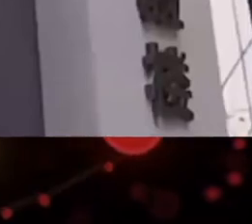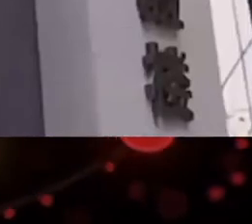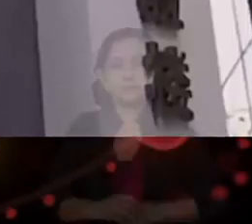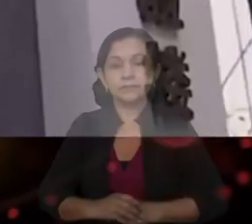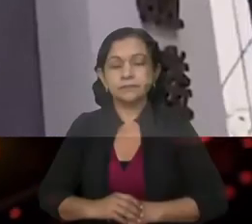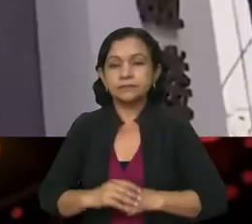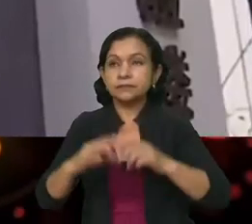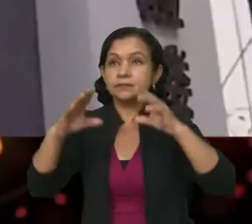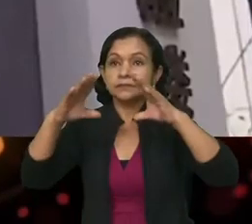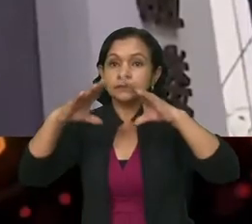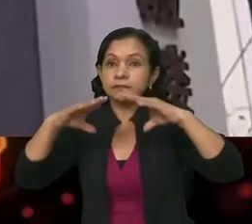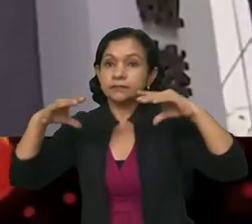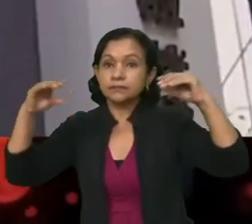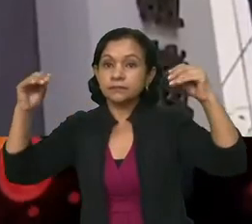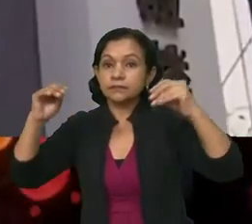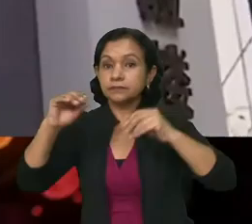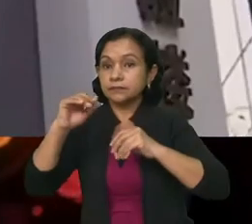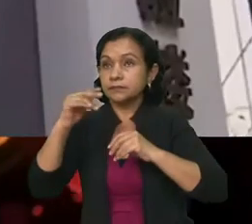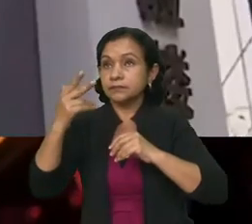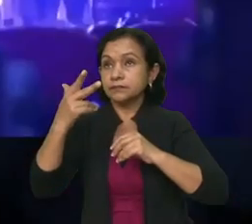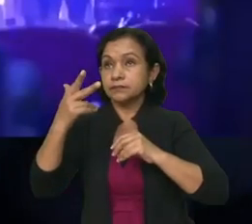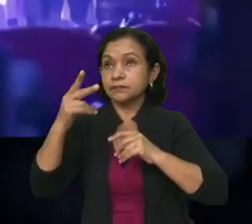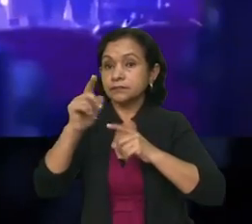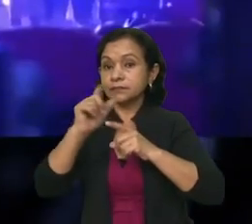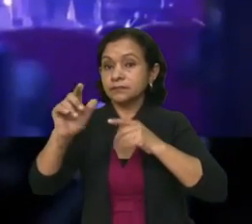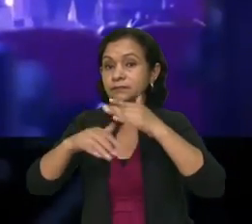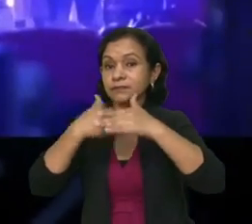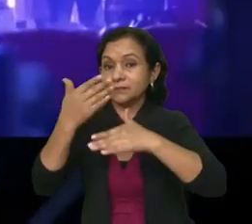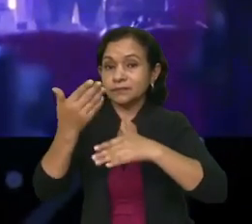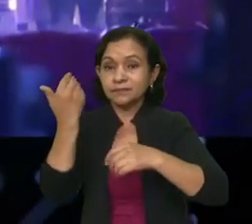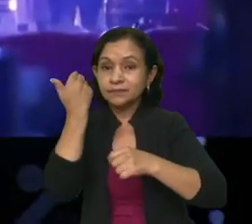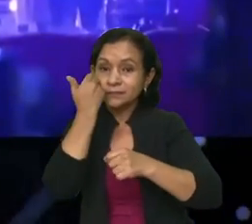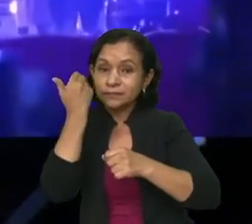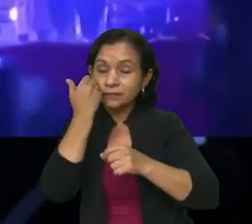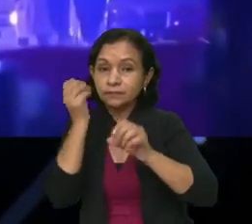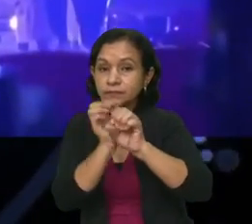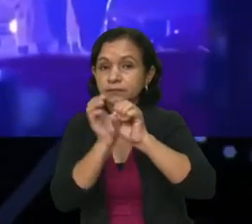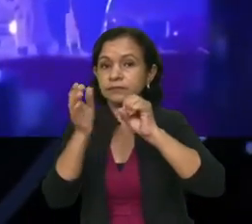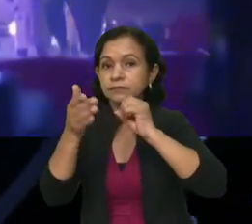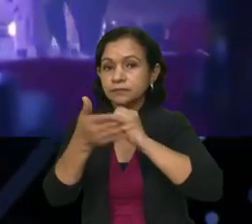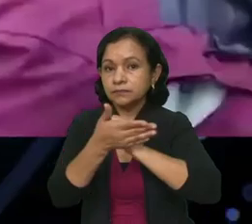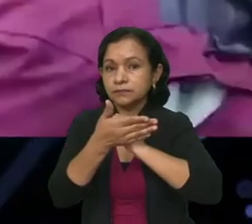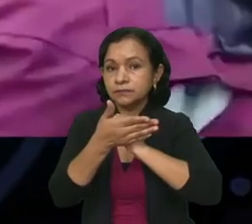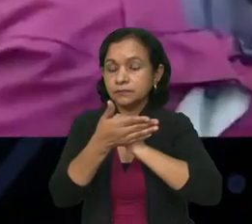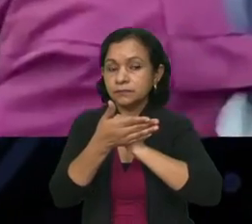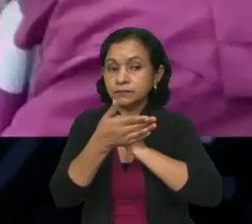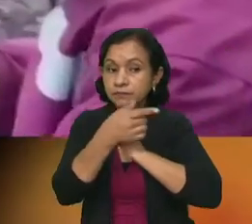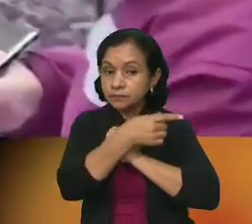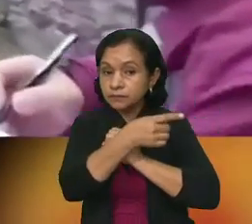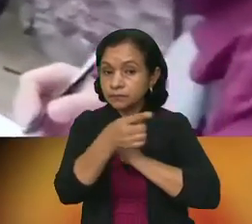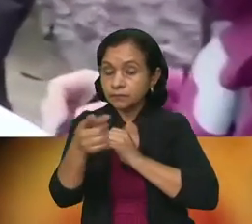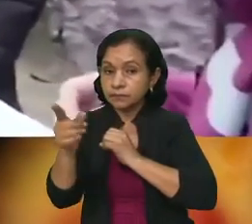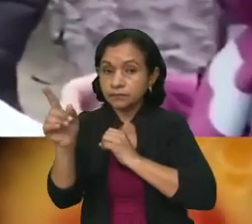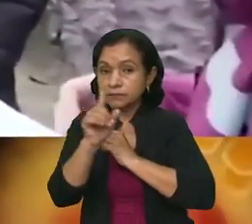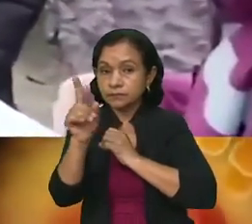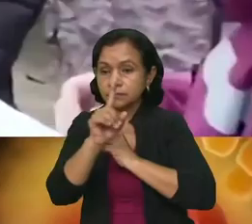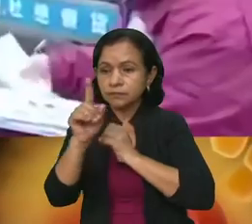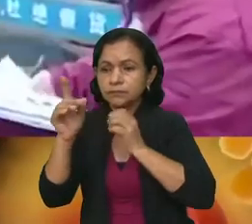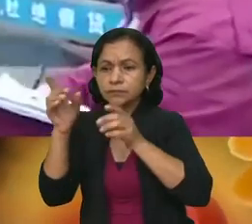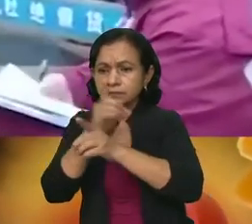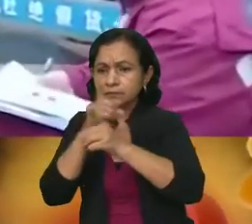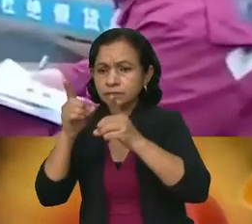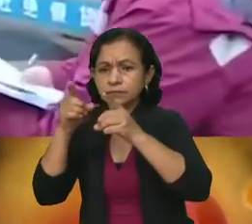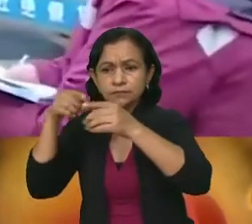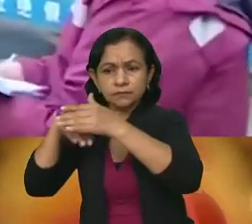En Japón, a 8 meses después de registrarse los primeros casos de coronavirus, todavía no se han impuesto confinamientos